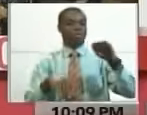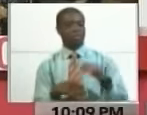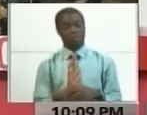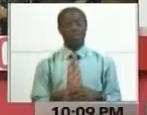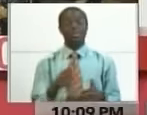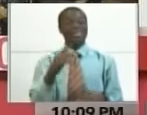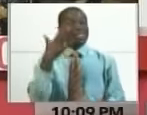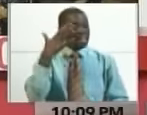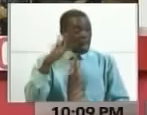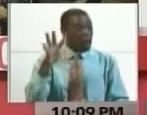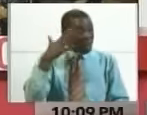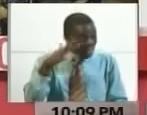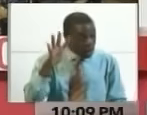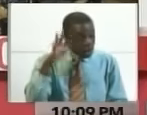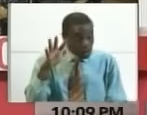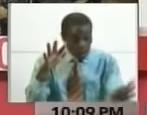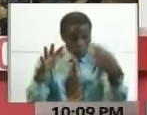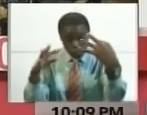Creo.